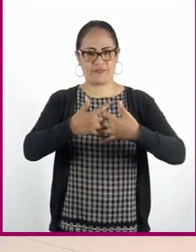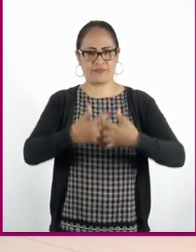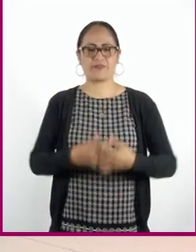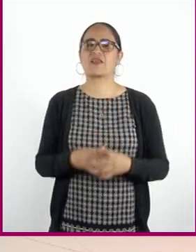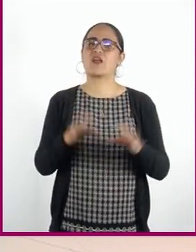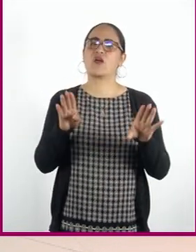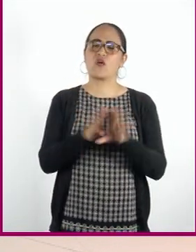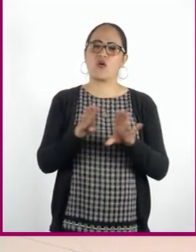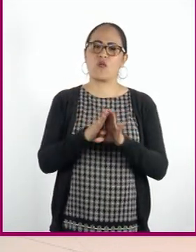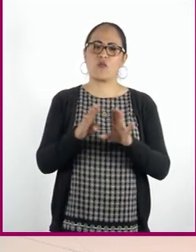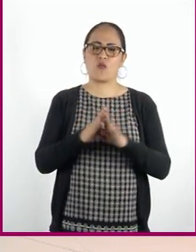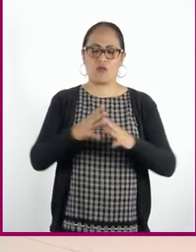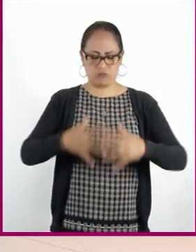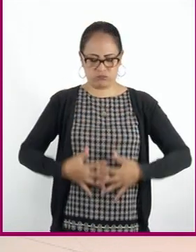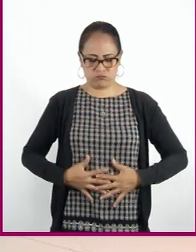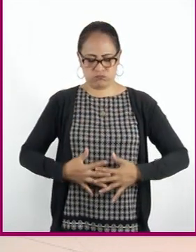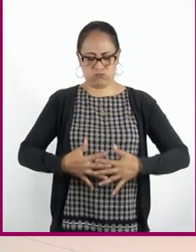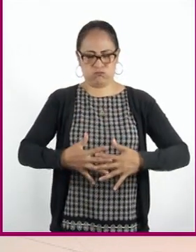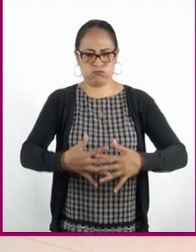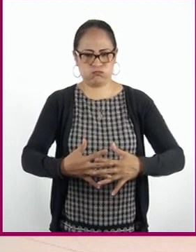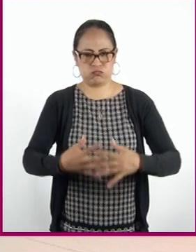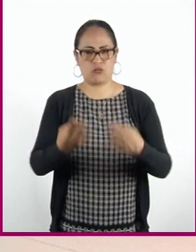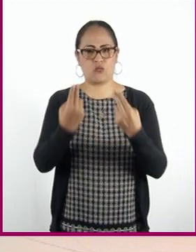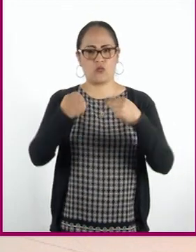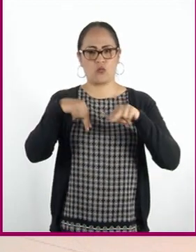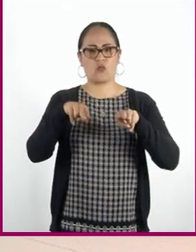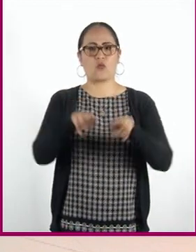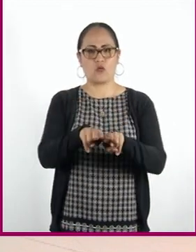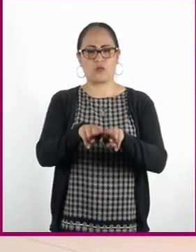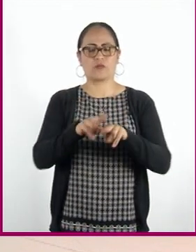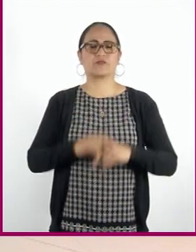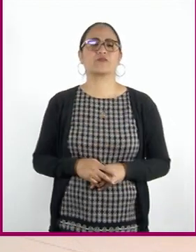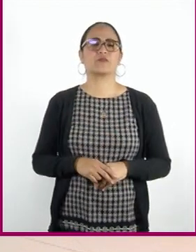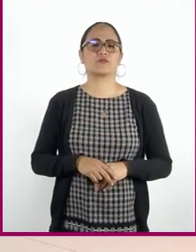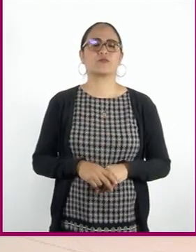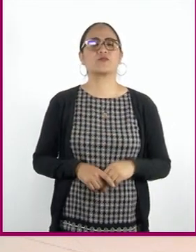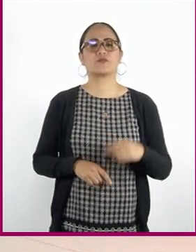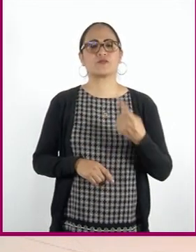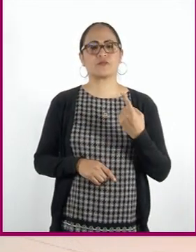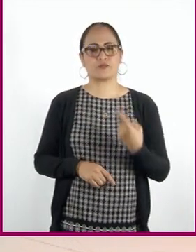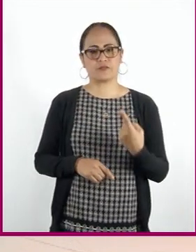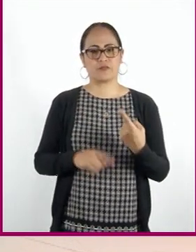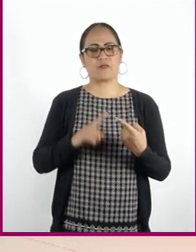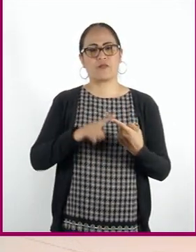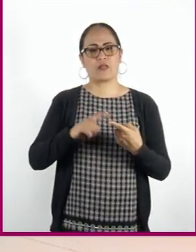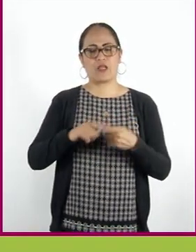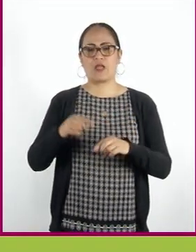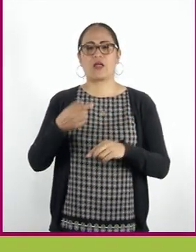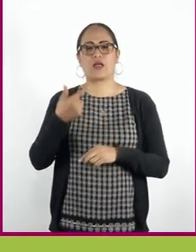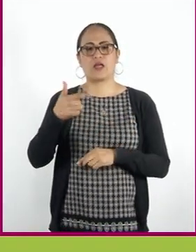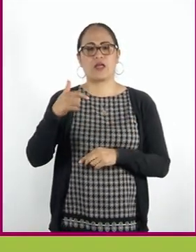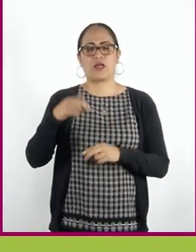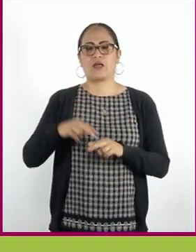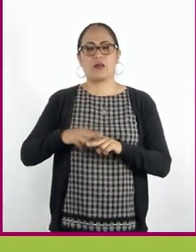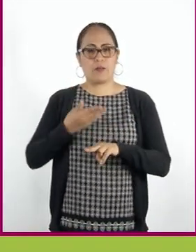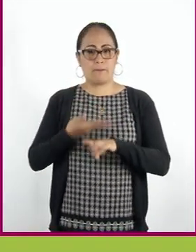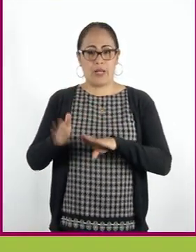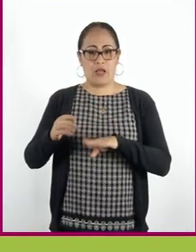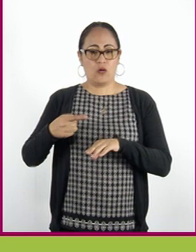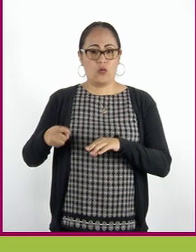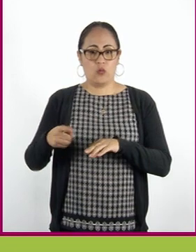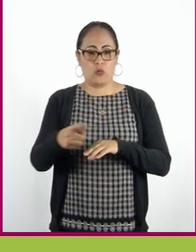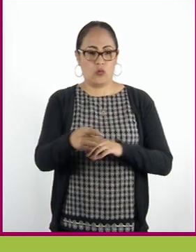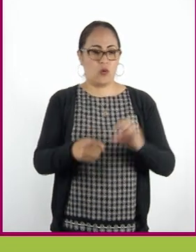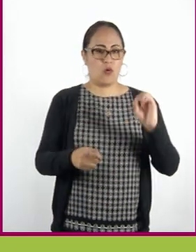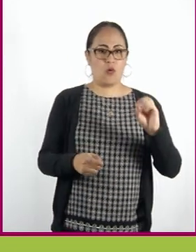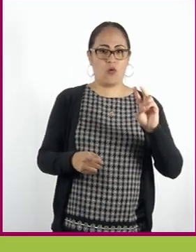en la fecundación. Gracias a este proceso donde se unen los gametos, espermatozoide y óvulo, se